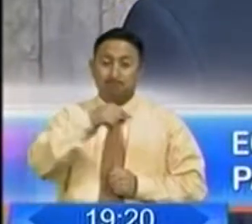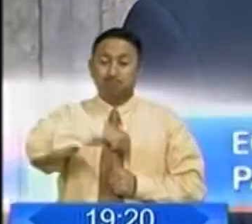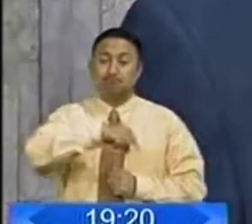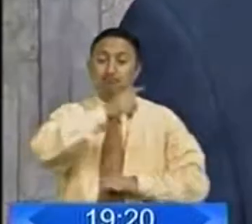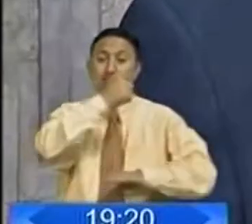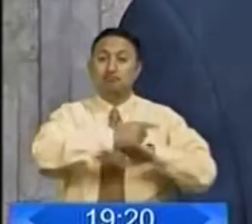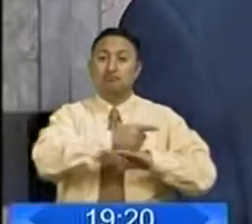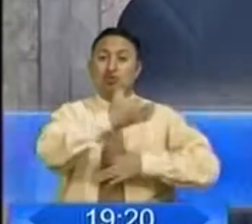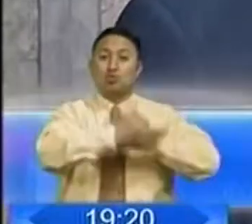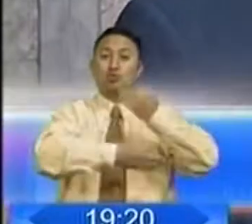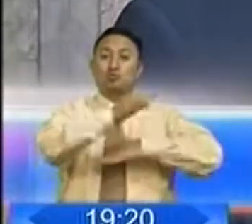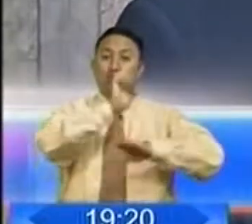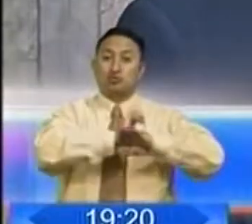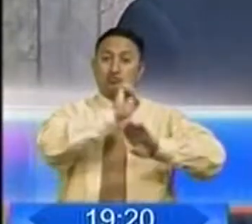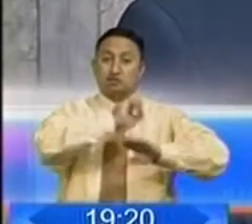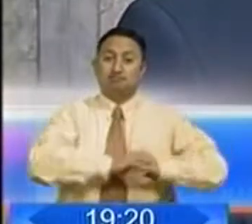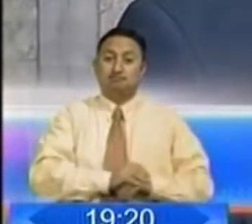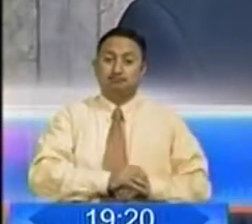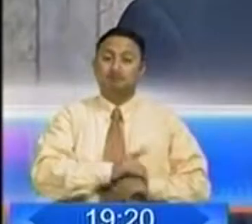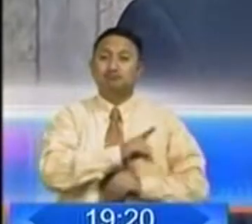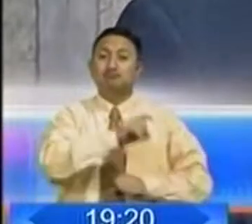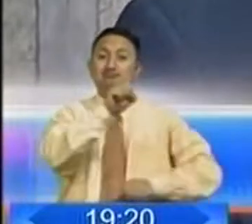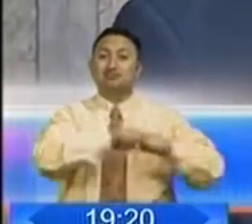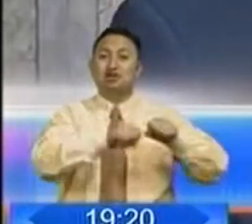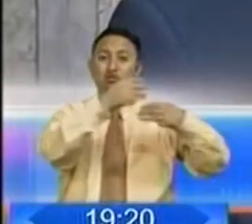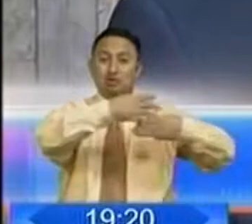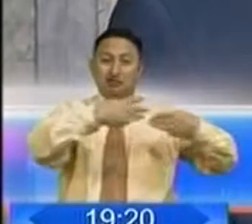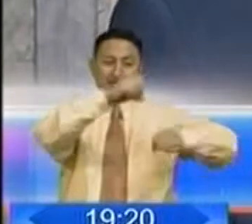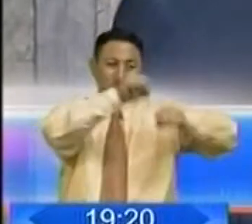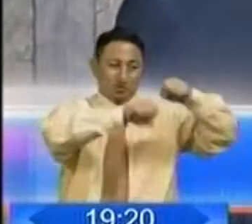ordenamiento jurídico ecuatoriano, los daños materiales